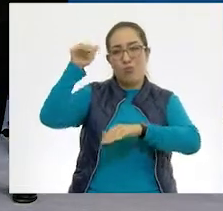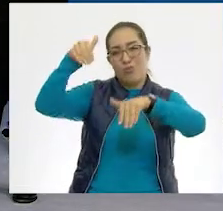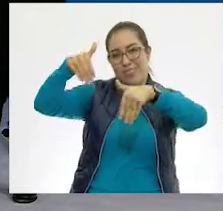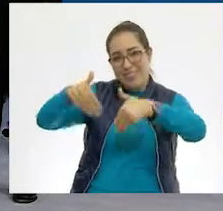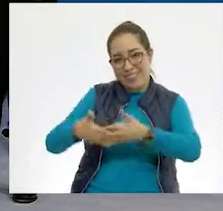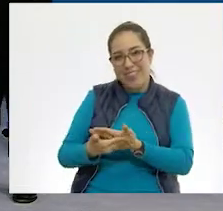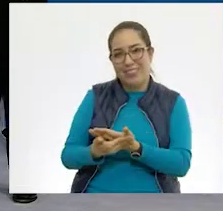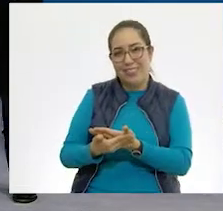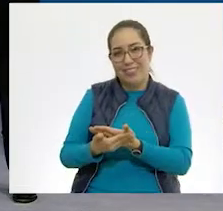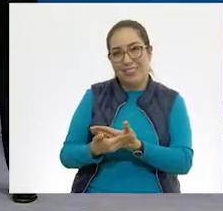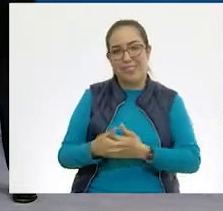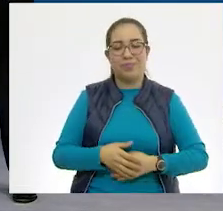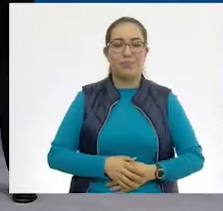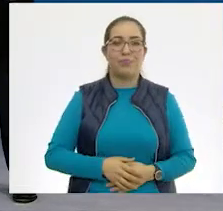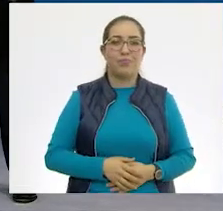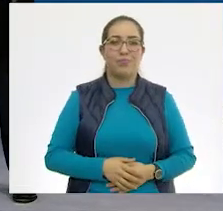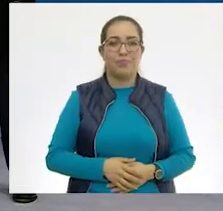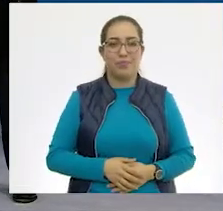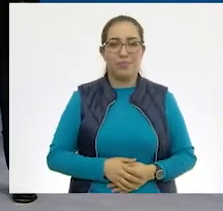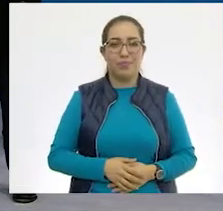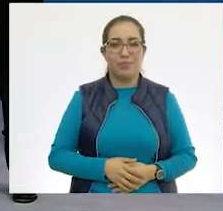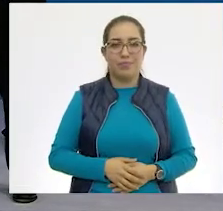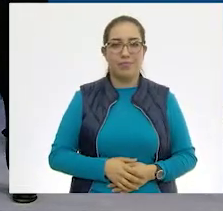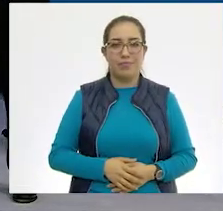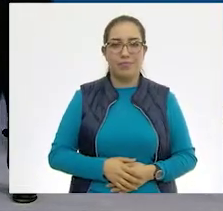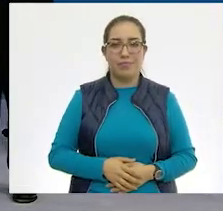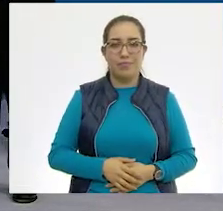¿Sale? Muy bien. Vamos a ponerlo acá abajo.